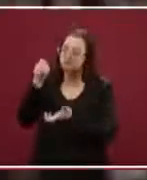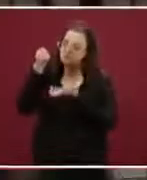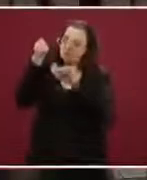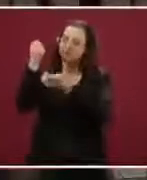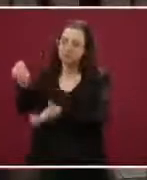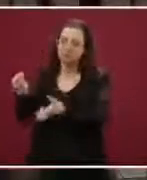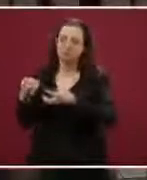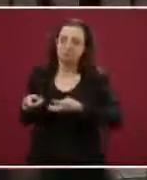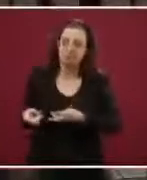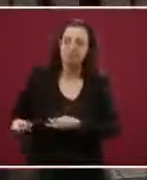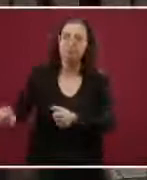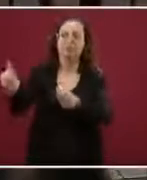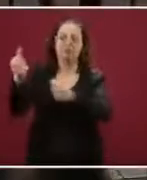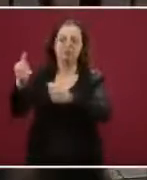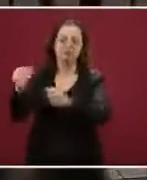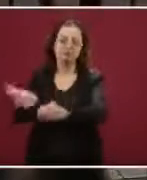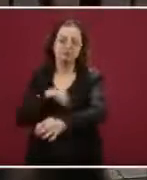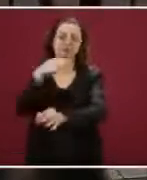nosotros,